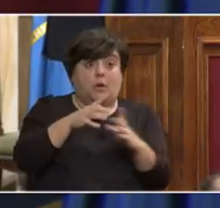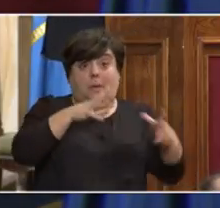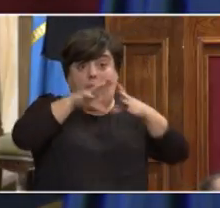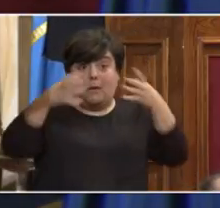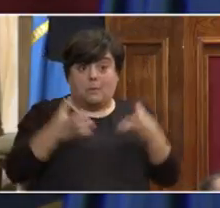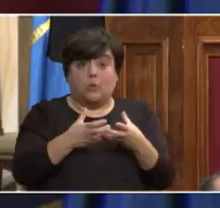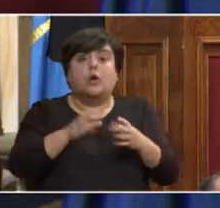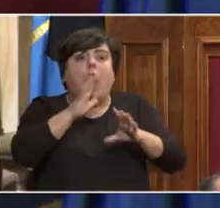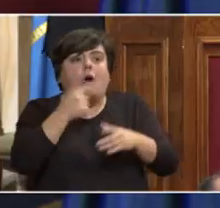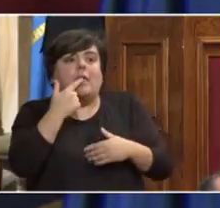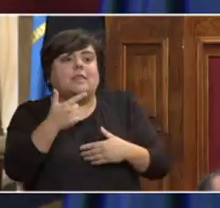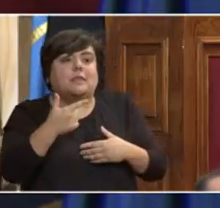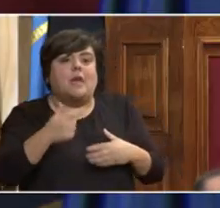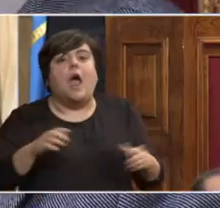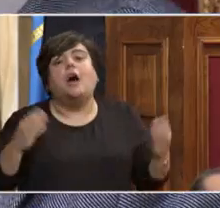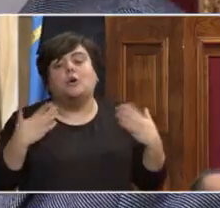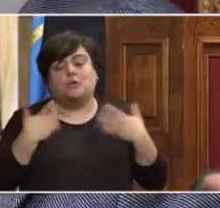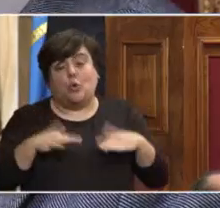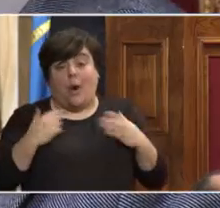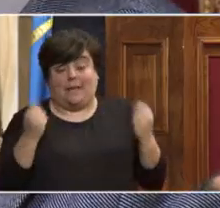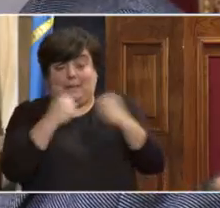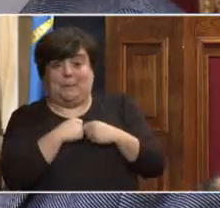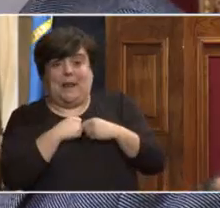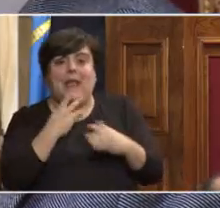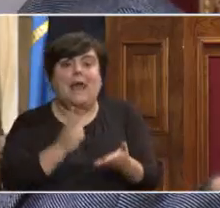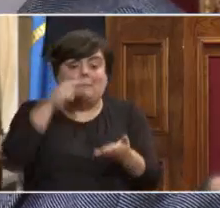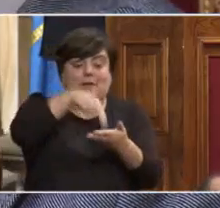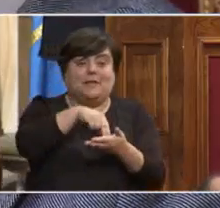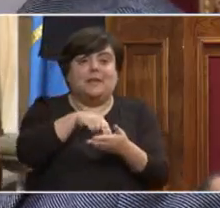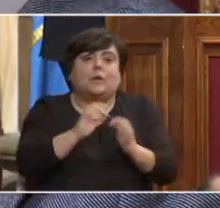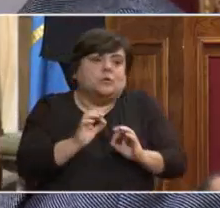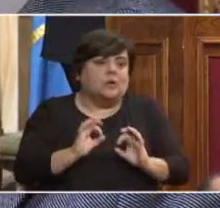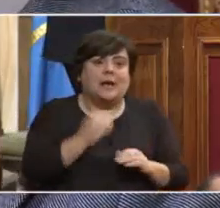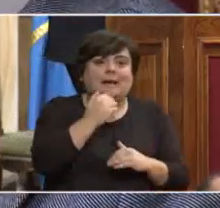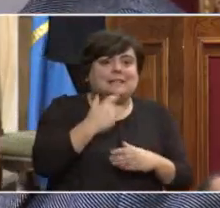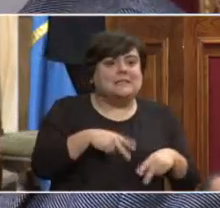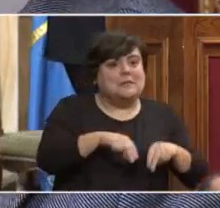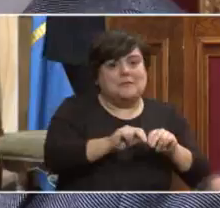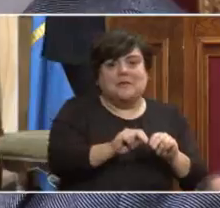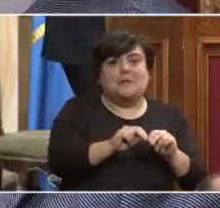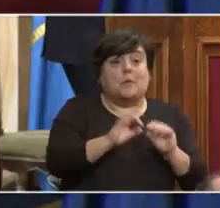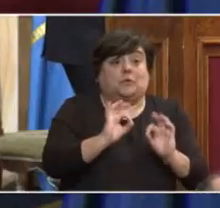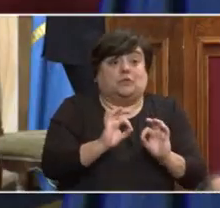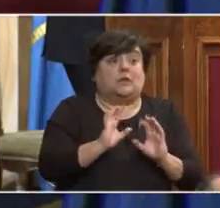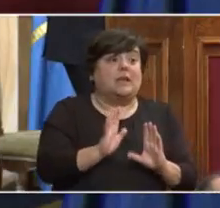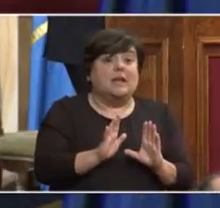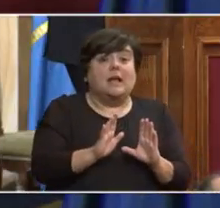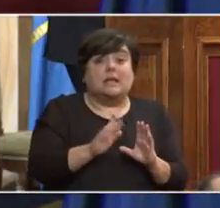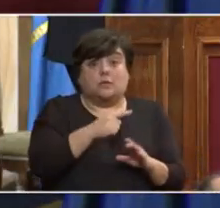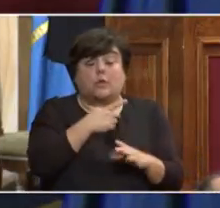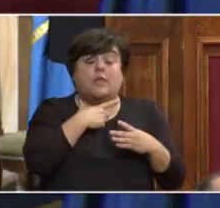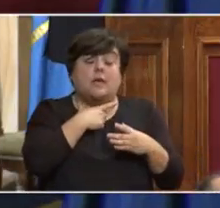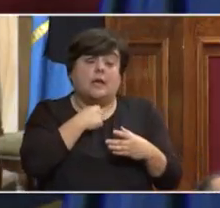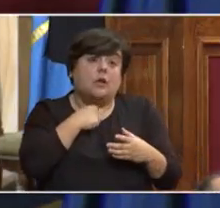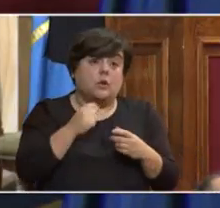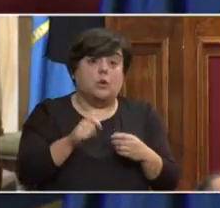«dadme una toalla y saldré de la bañera». Y, para ir concluyendo, puesto que la génesis de Lelitier se halla precisamente en la